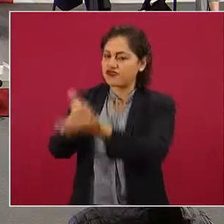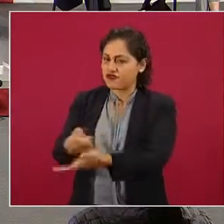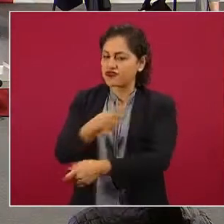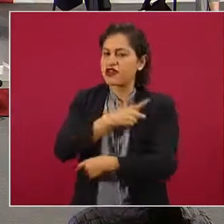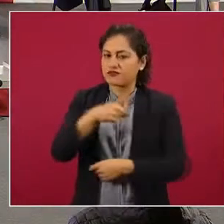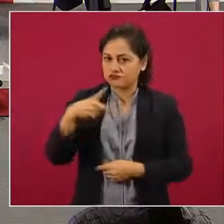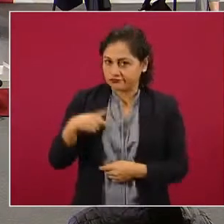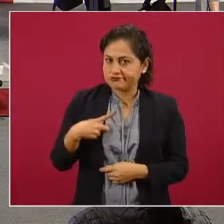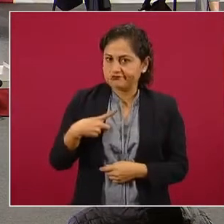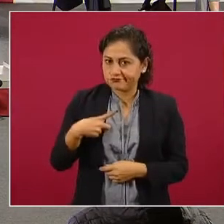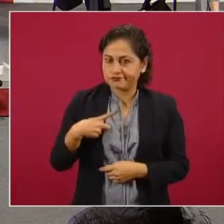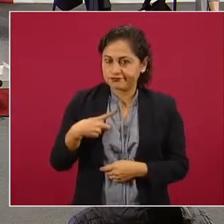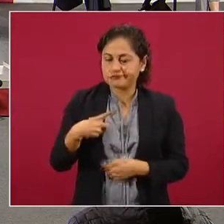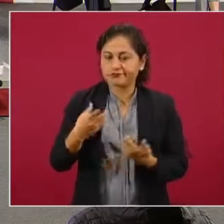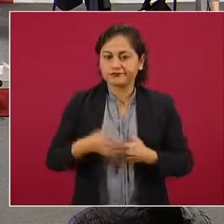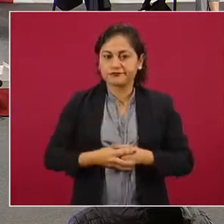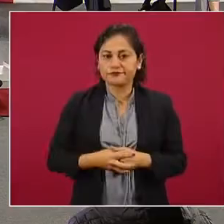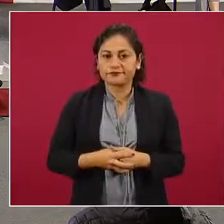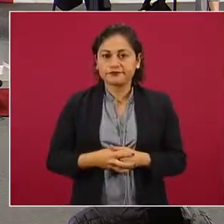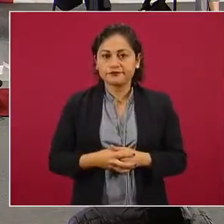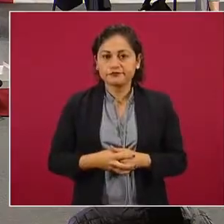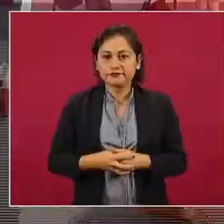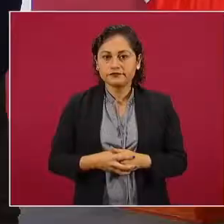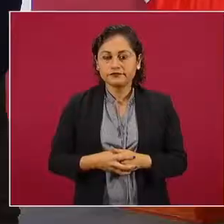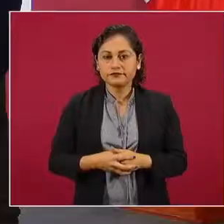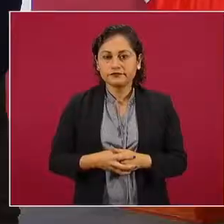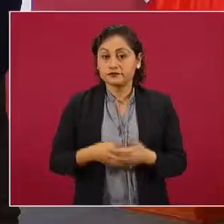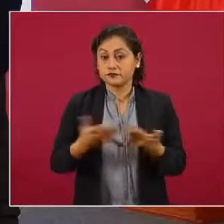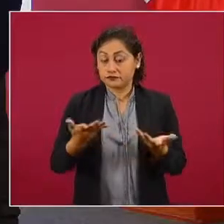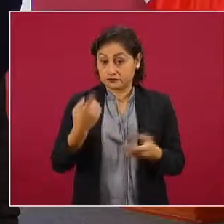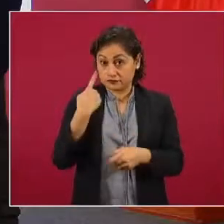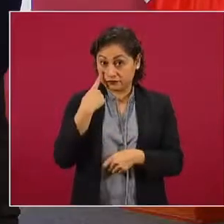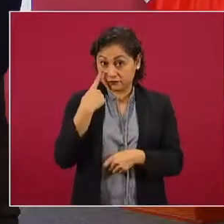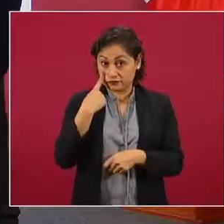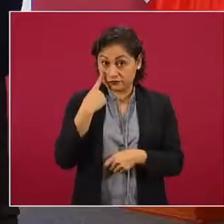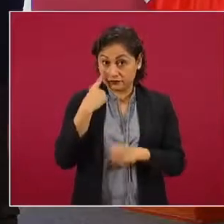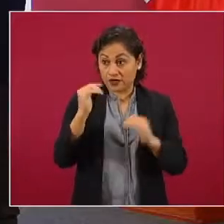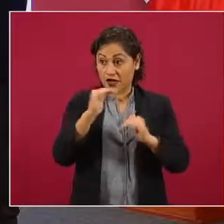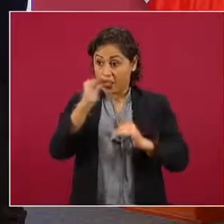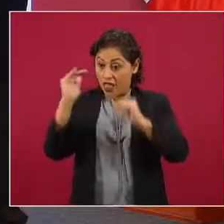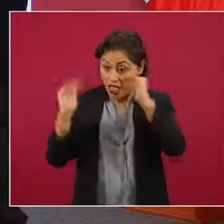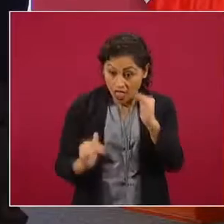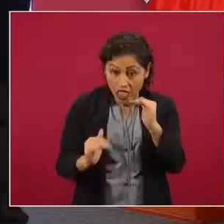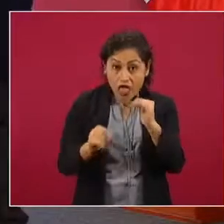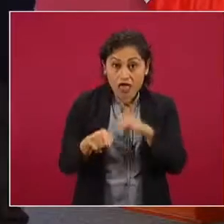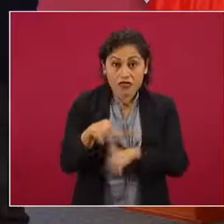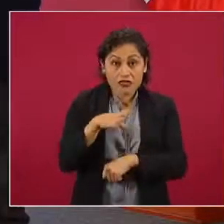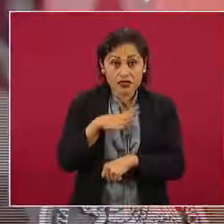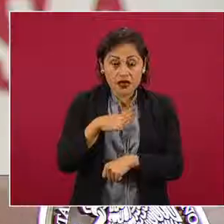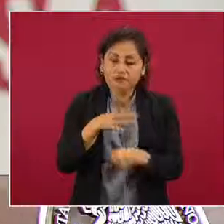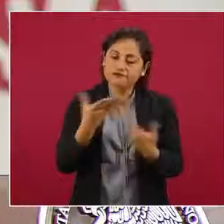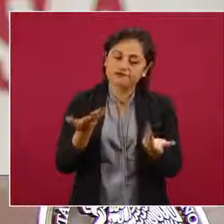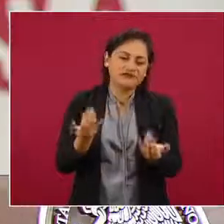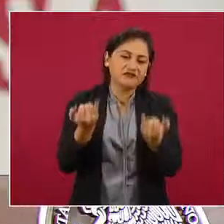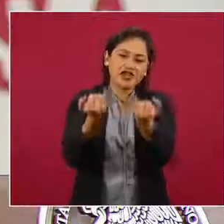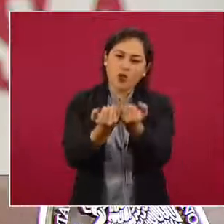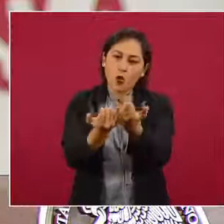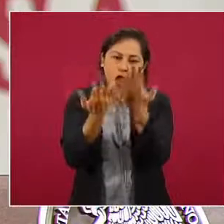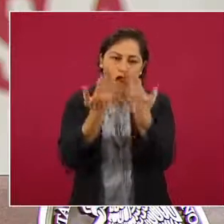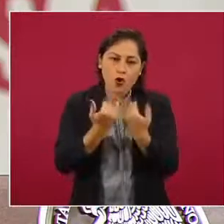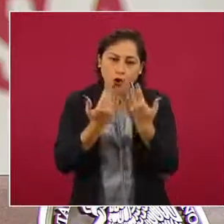se puede tratar igual a desiguales. El lema primero los pobres